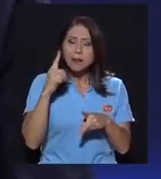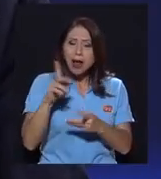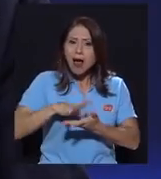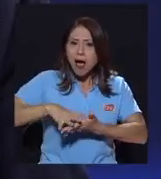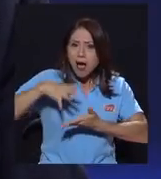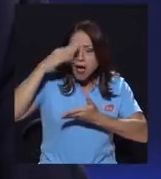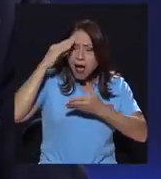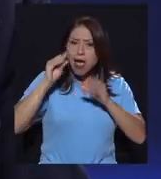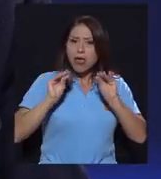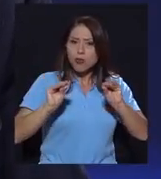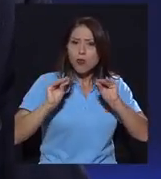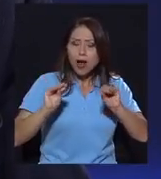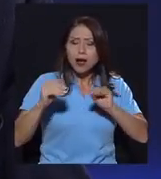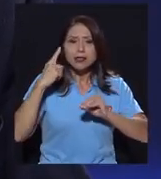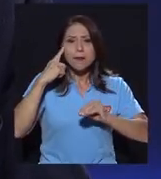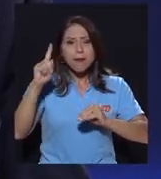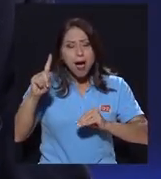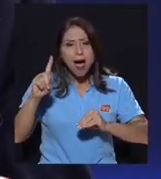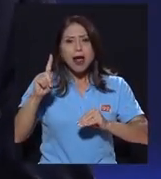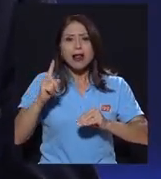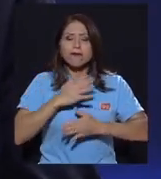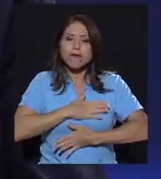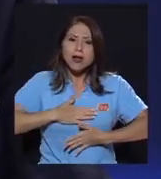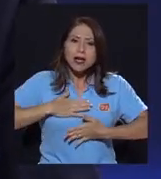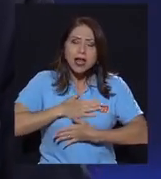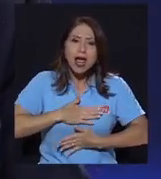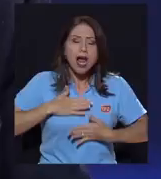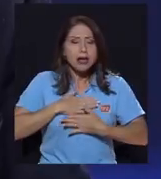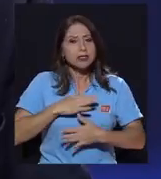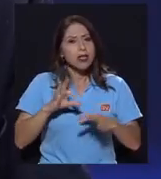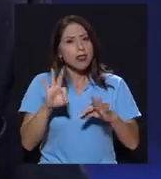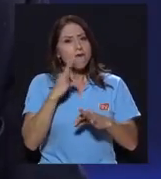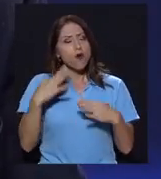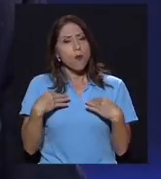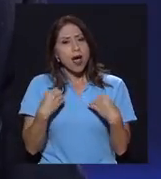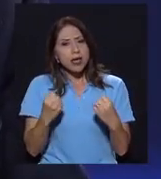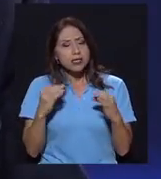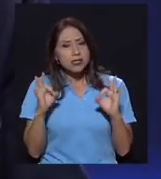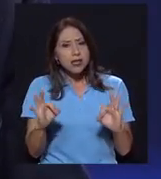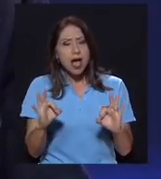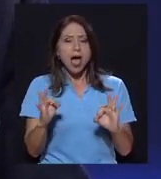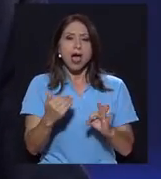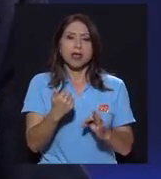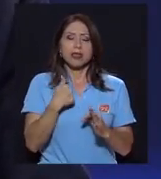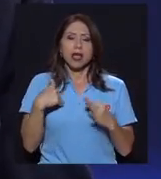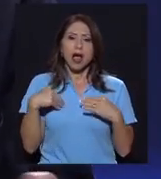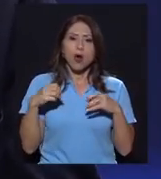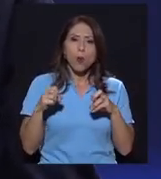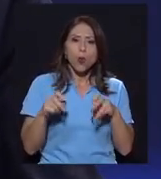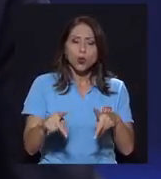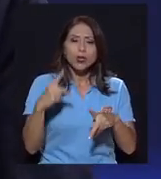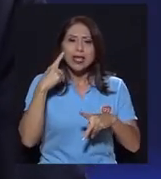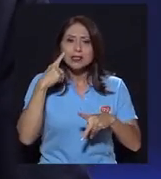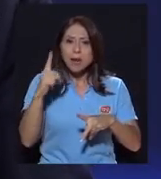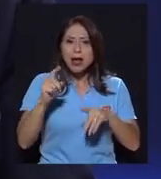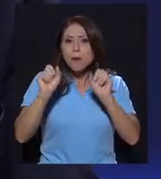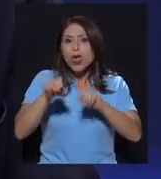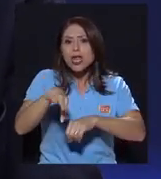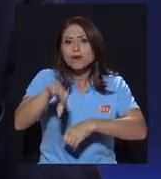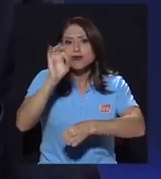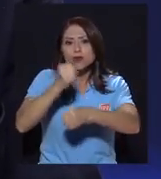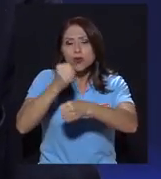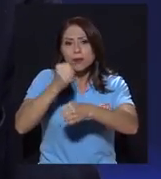tenga oportunidades para recrearse sanamente tenga oportunidades a acceder a un empleo